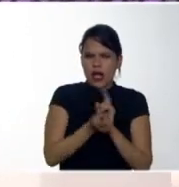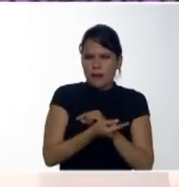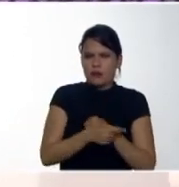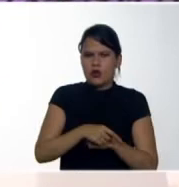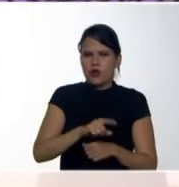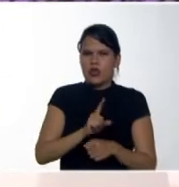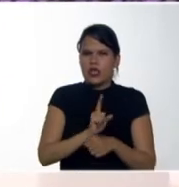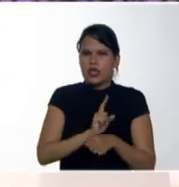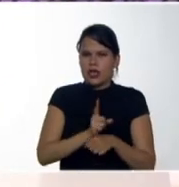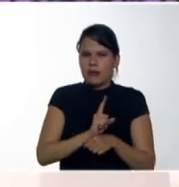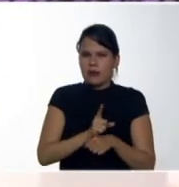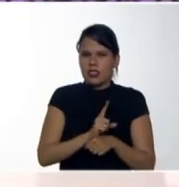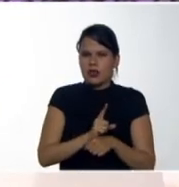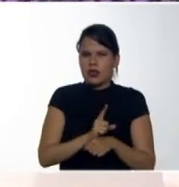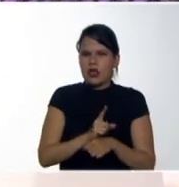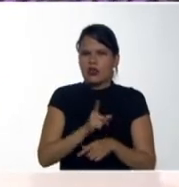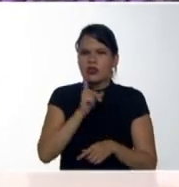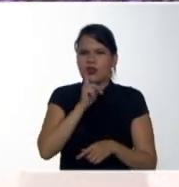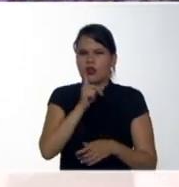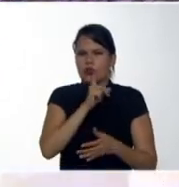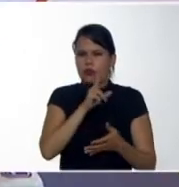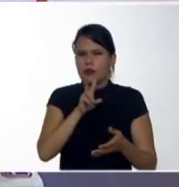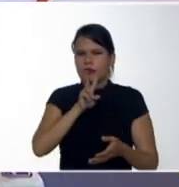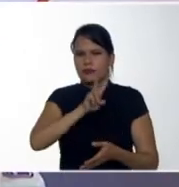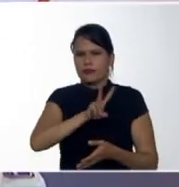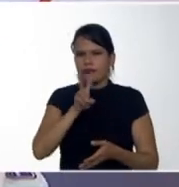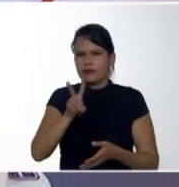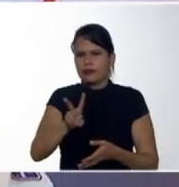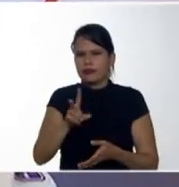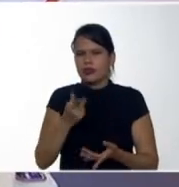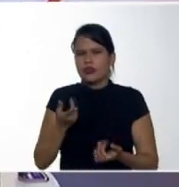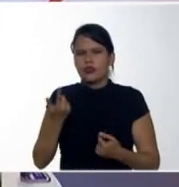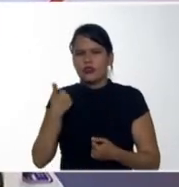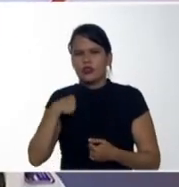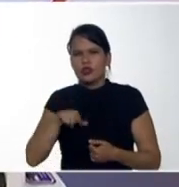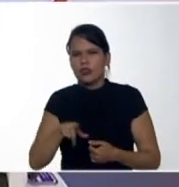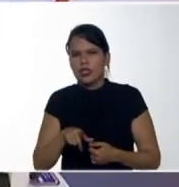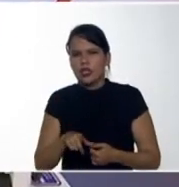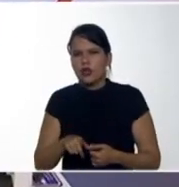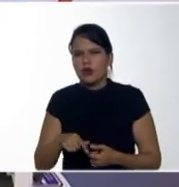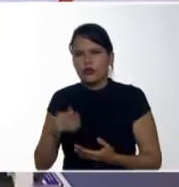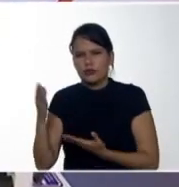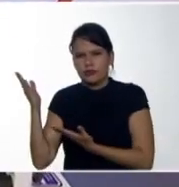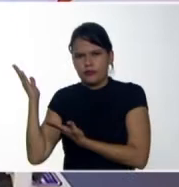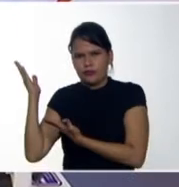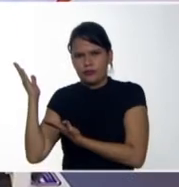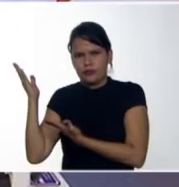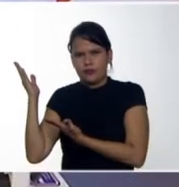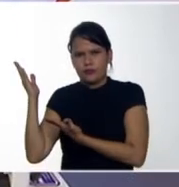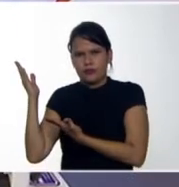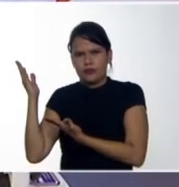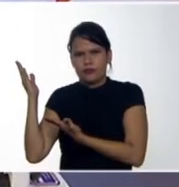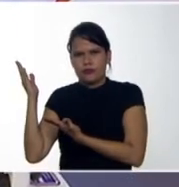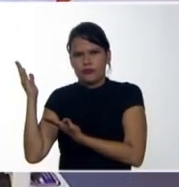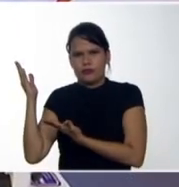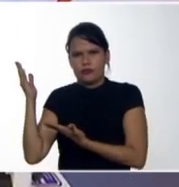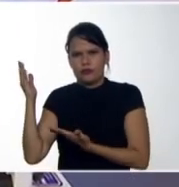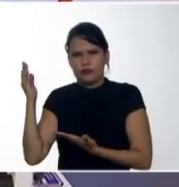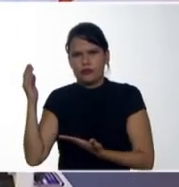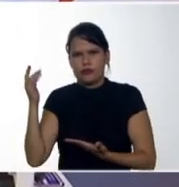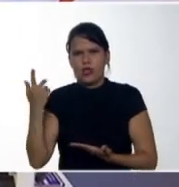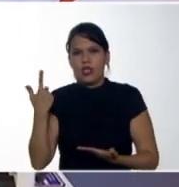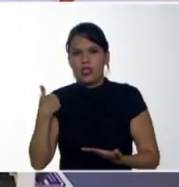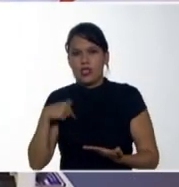la que llamamos aceleración. Si yo acá tengo este objeto, acá tengo